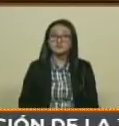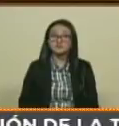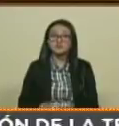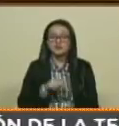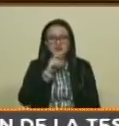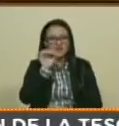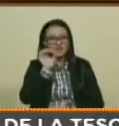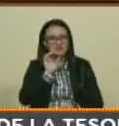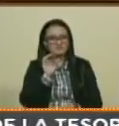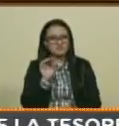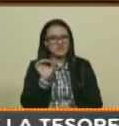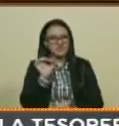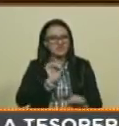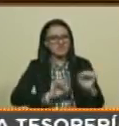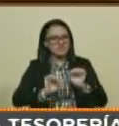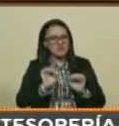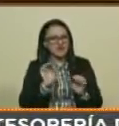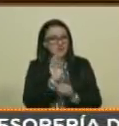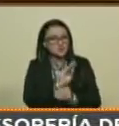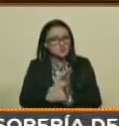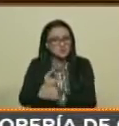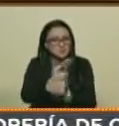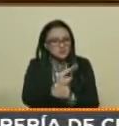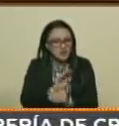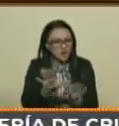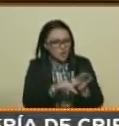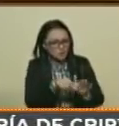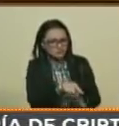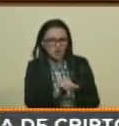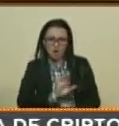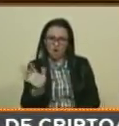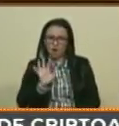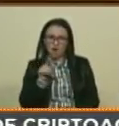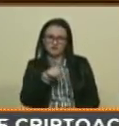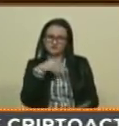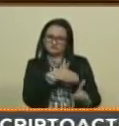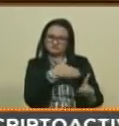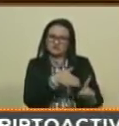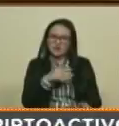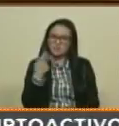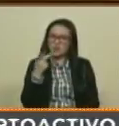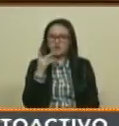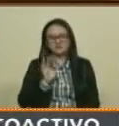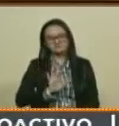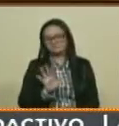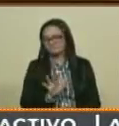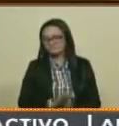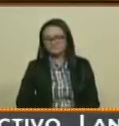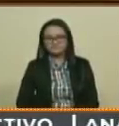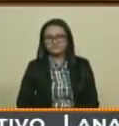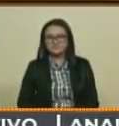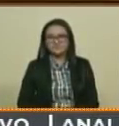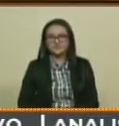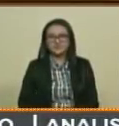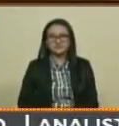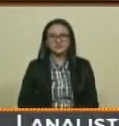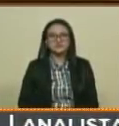defienden a estos corruptos dijeron no, esa es una persecución contra una mente